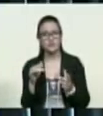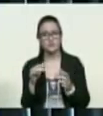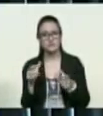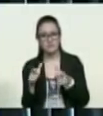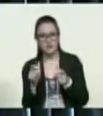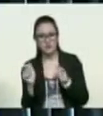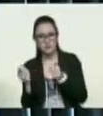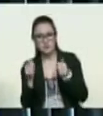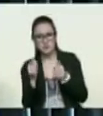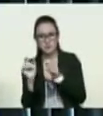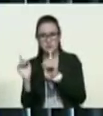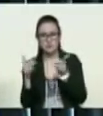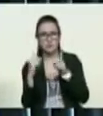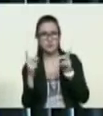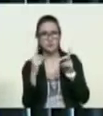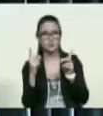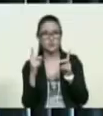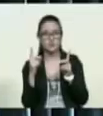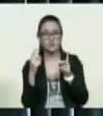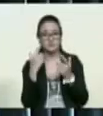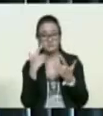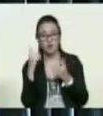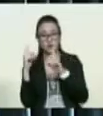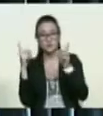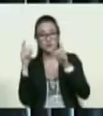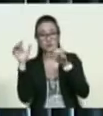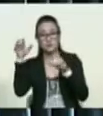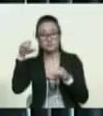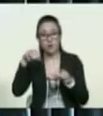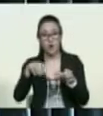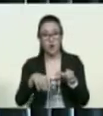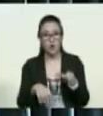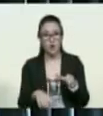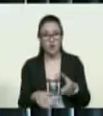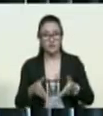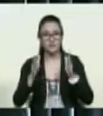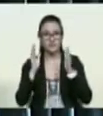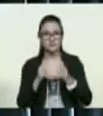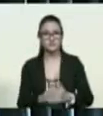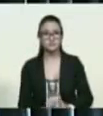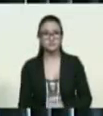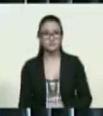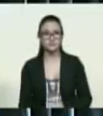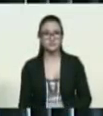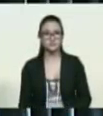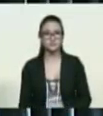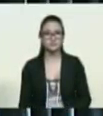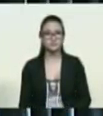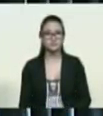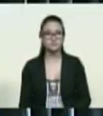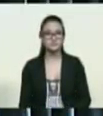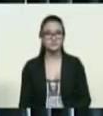Telemundo con el dron descendiendo en el edificio de Don Eduardo. Así que, en